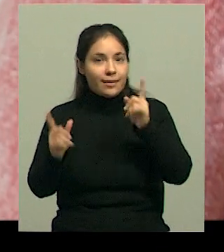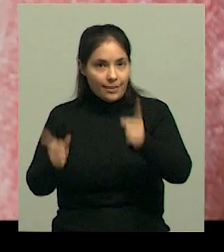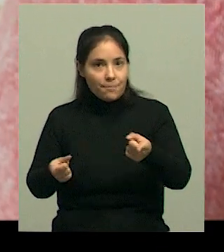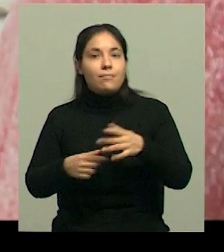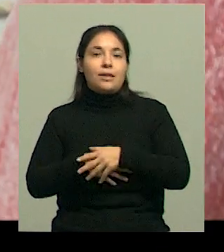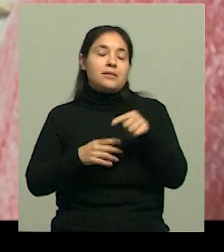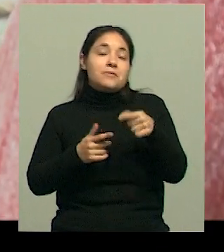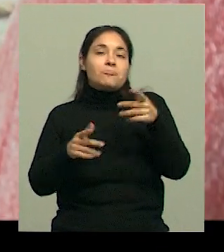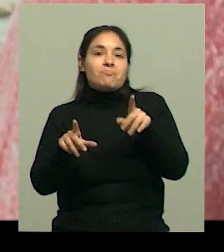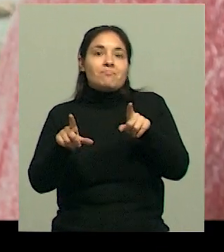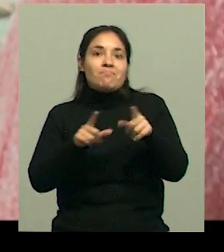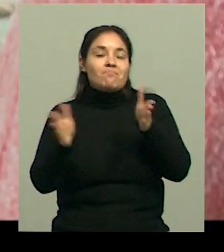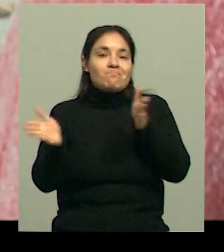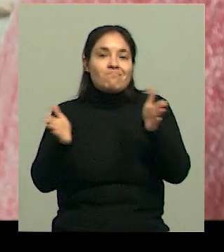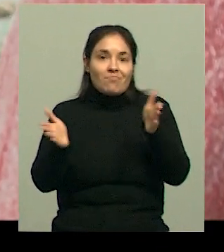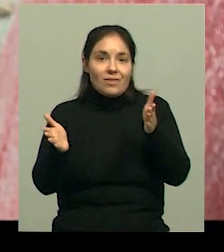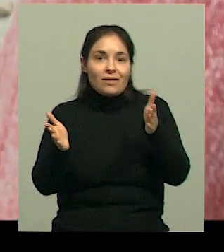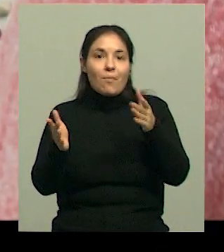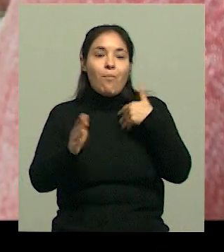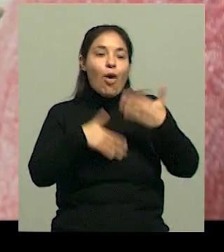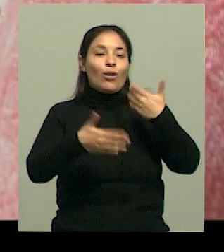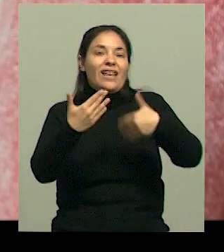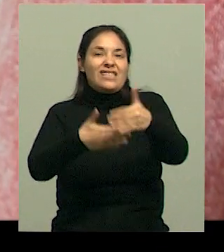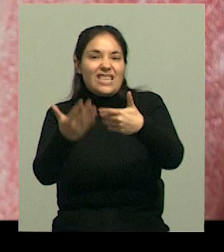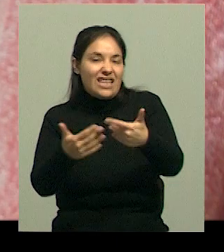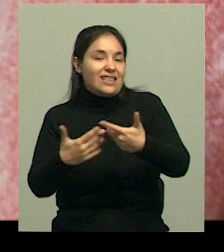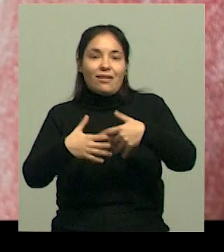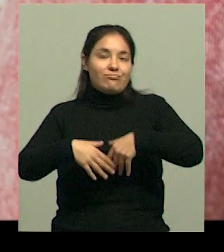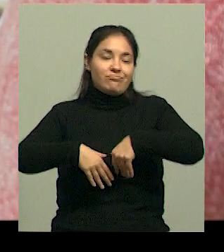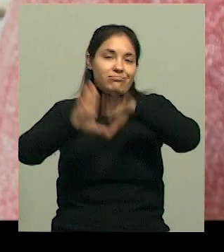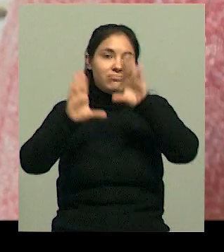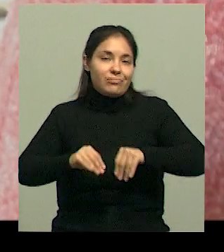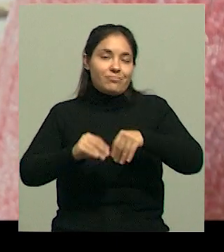más, son de tipo progresista pero más abarcadores.